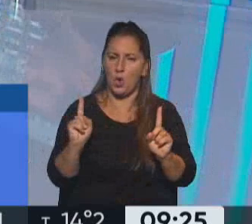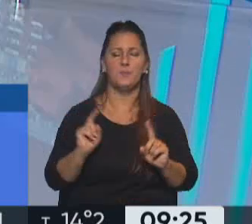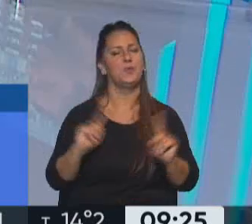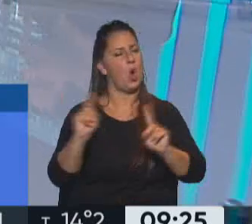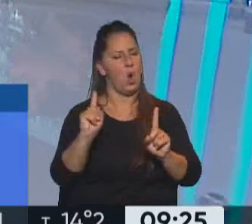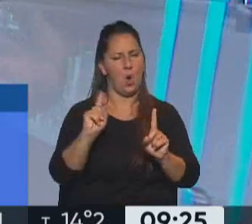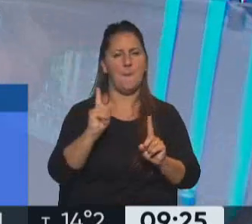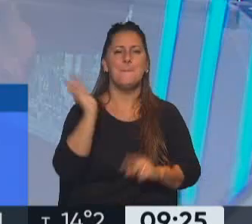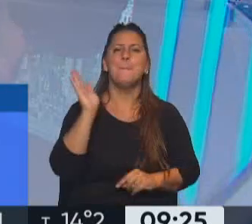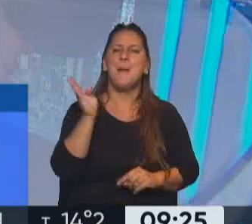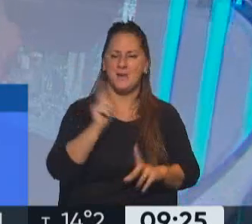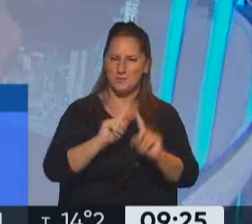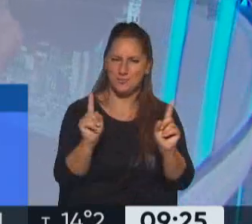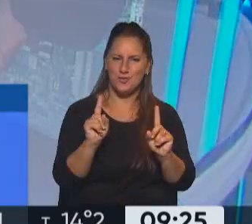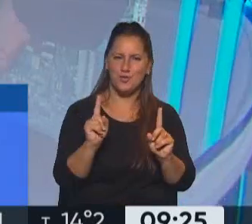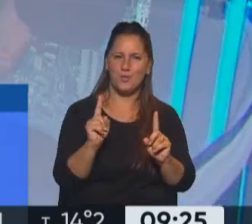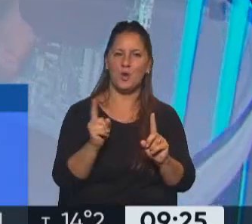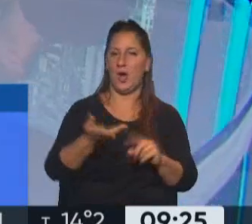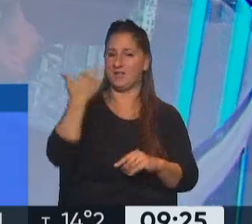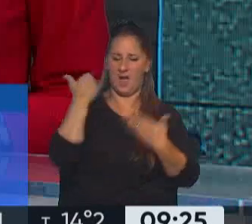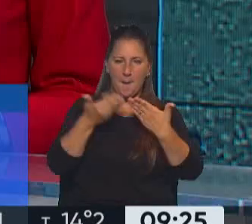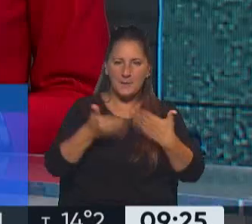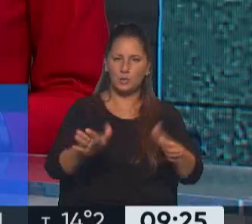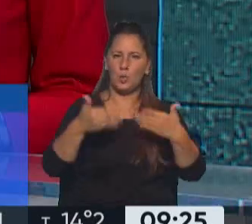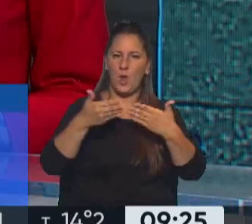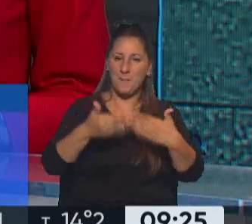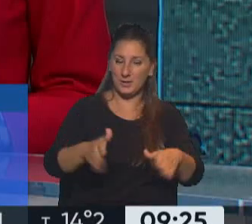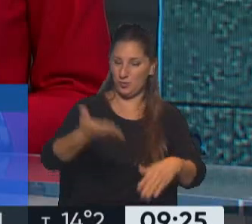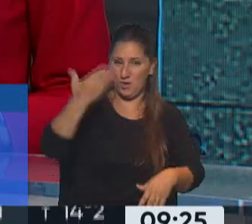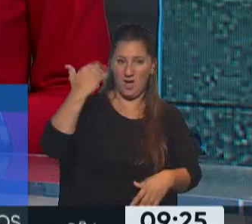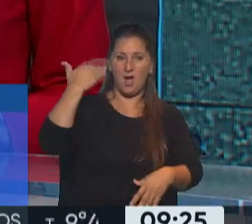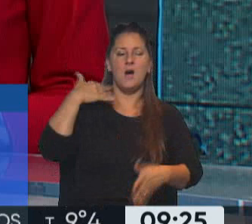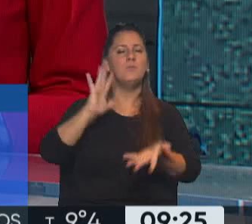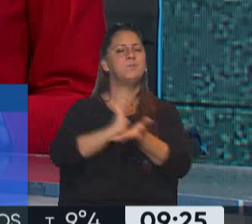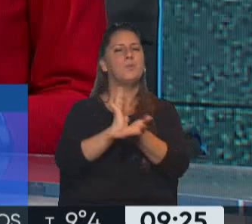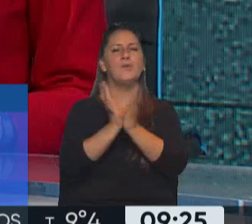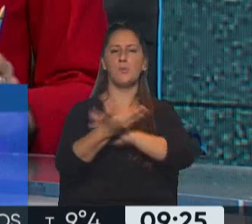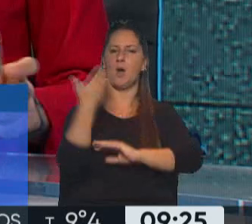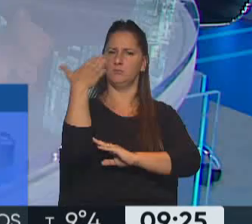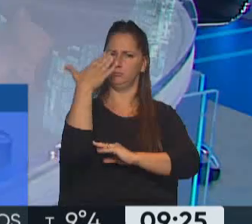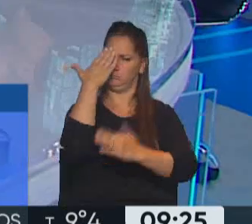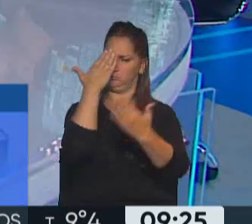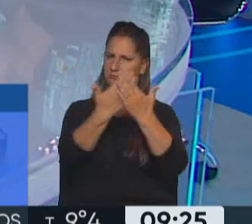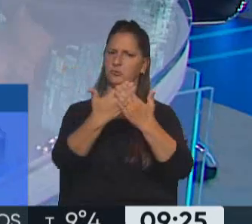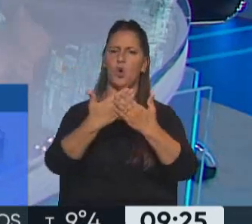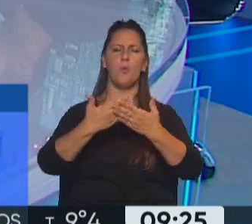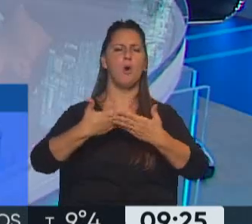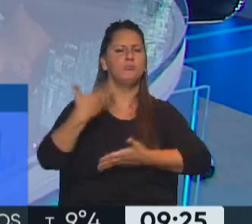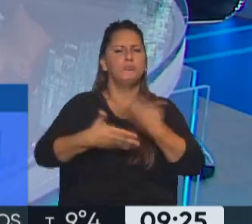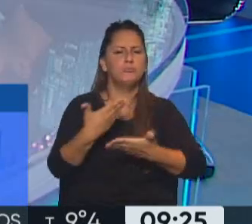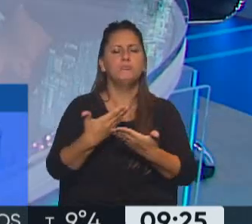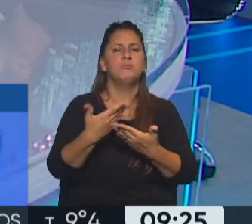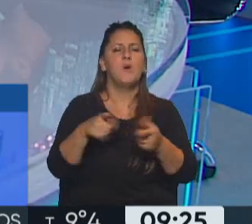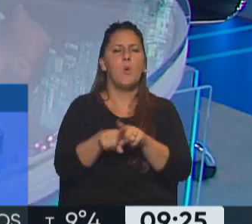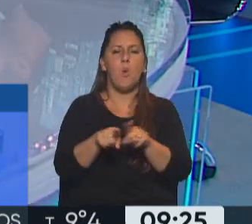pero tuvimos en las anteriores aperturas un discurso más frentista, que